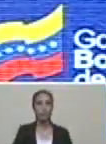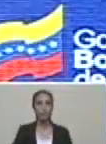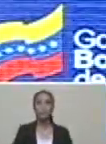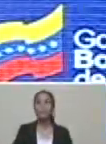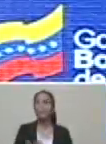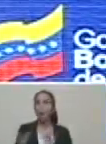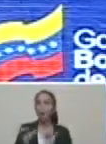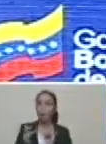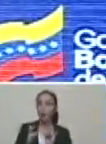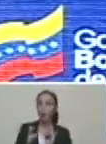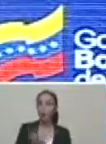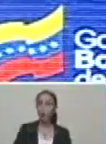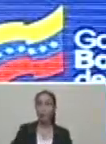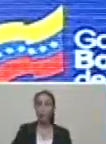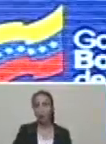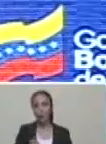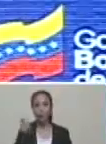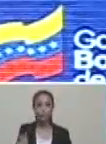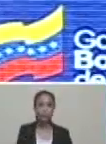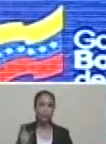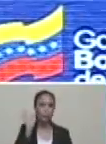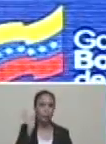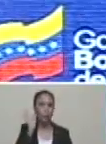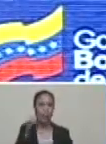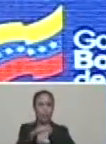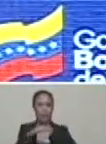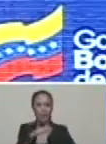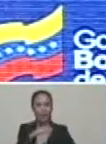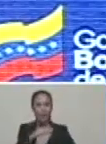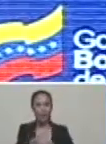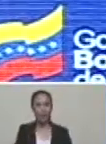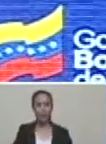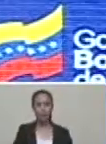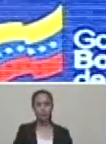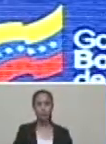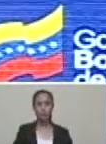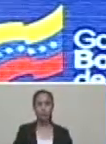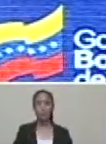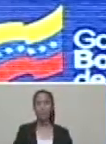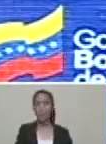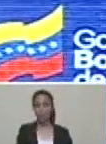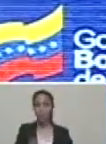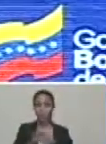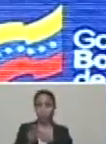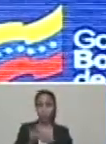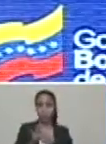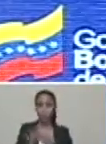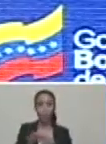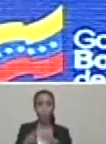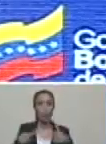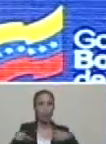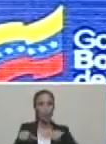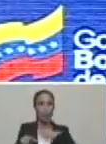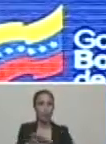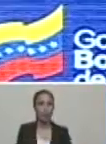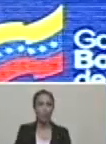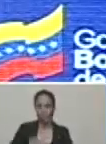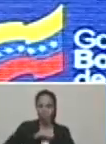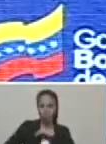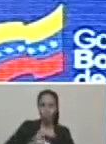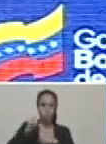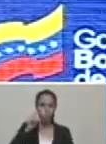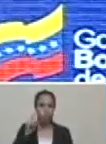Allá está la viceministra Odilia Gómez, para que ponga en funcionamiento la sala de